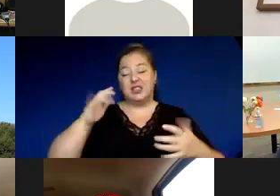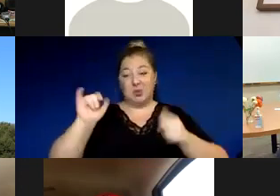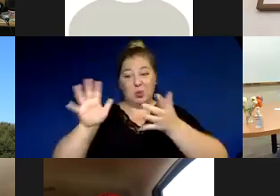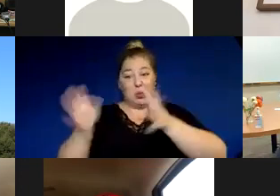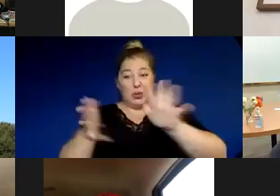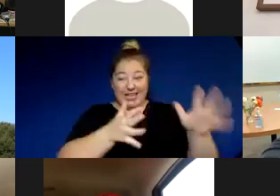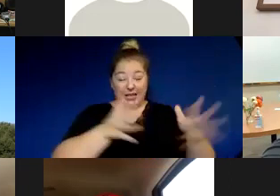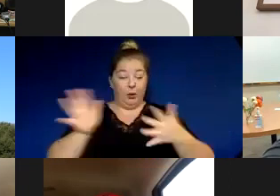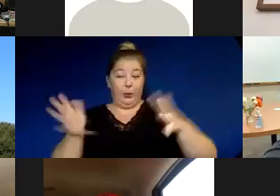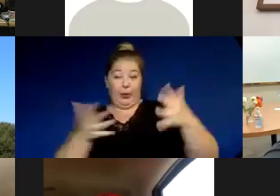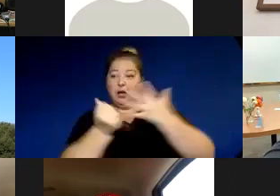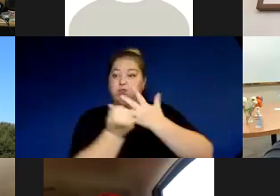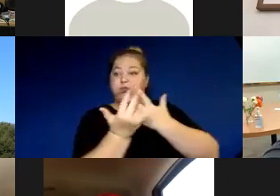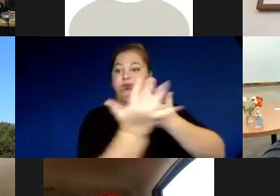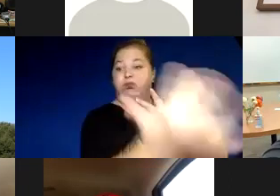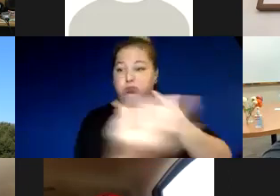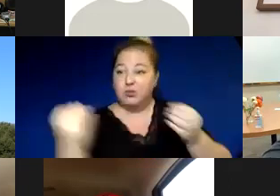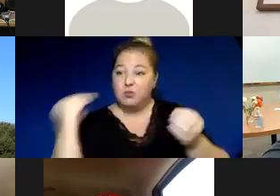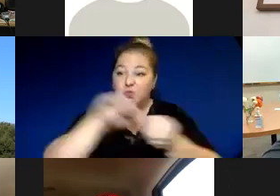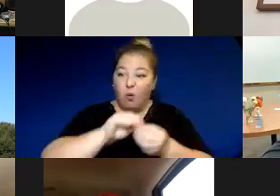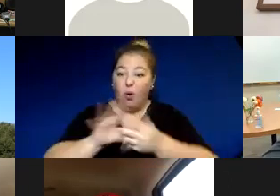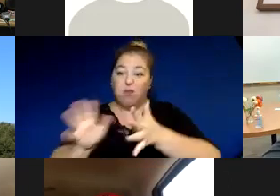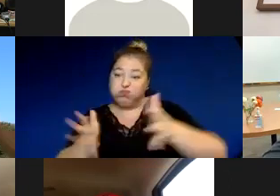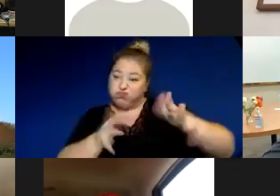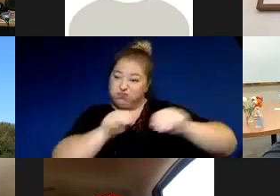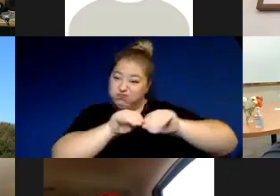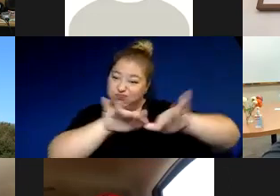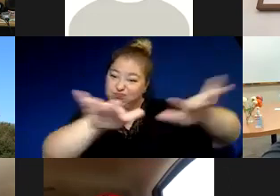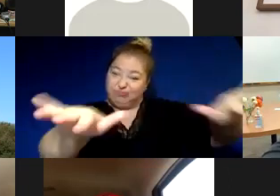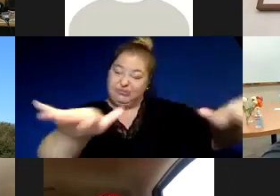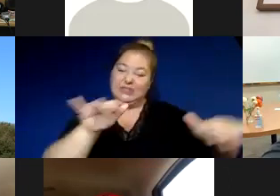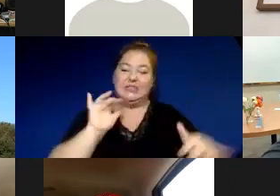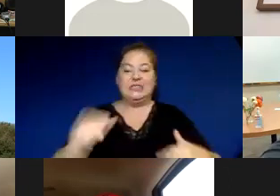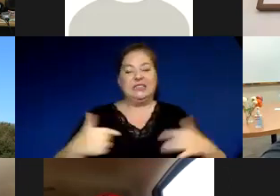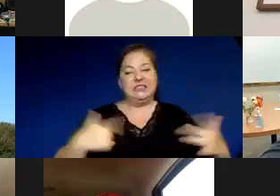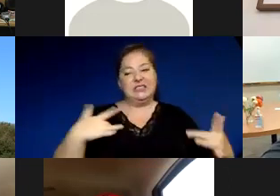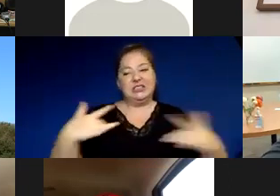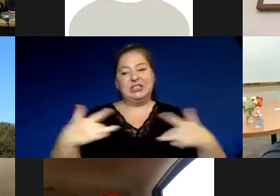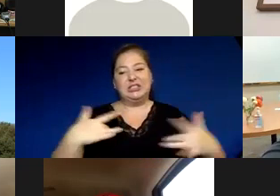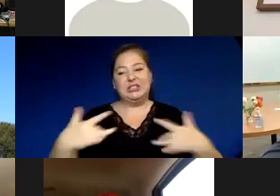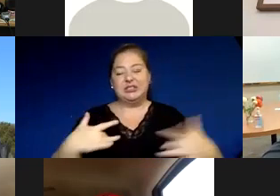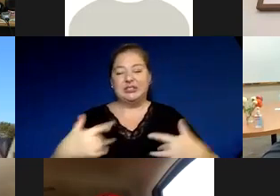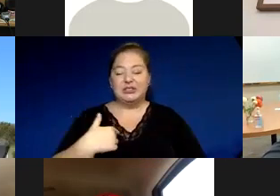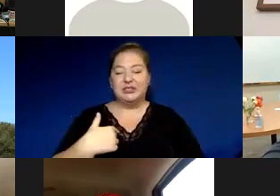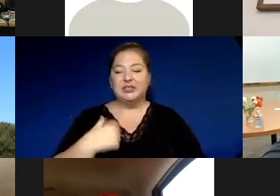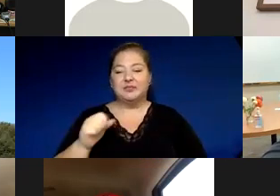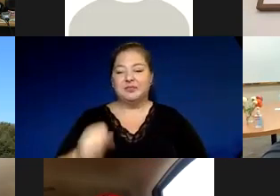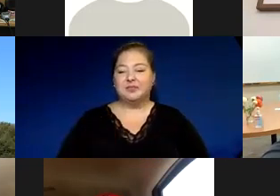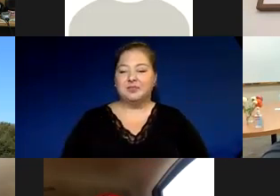estado guiando. Mucho trabajo se ha hecho de manera excelente por muchos bomberos y hasta